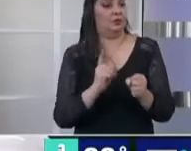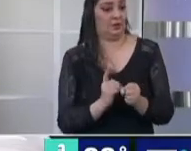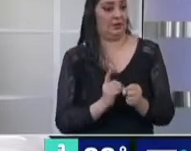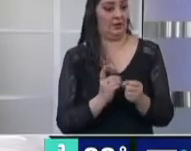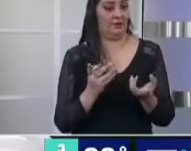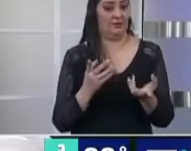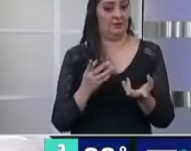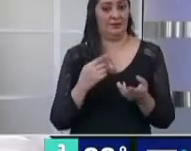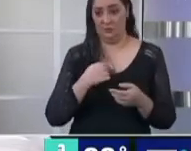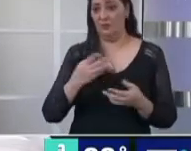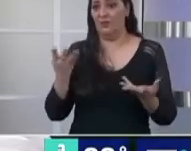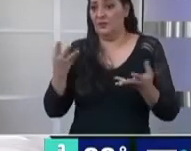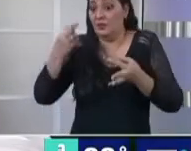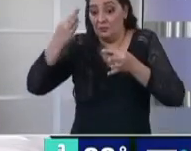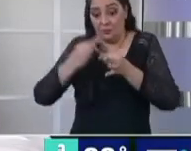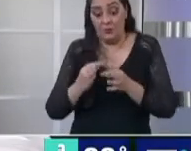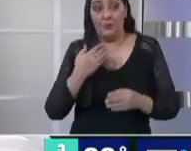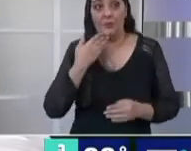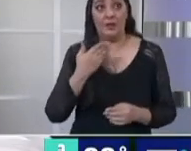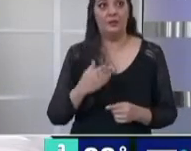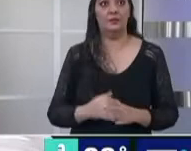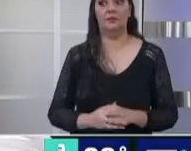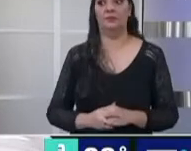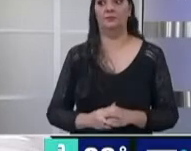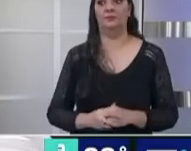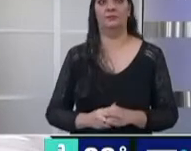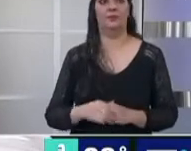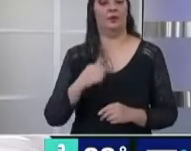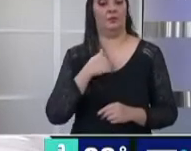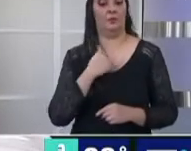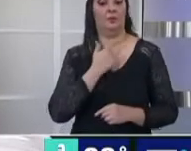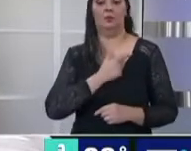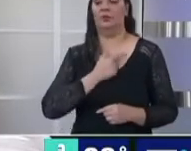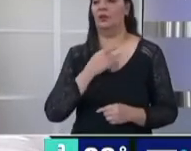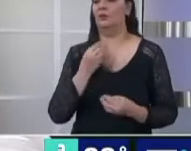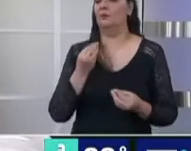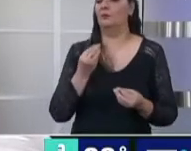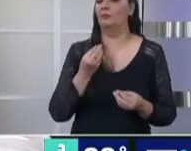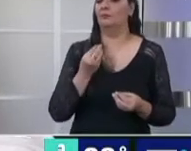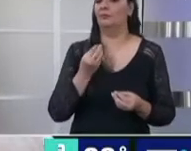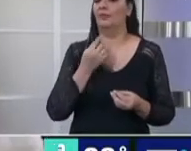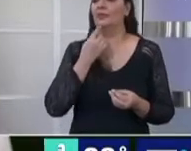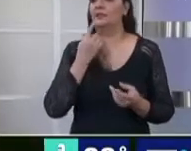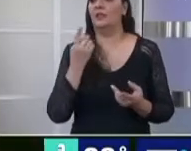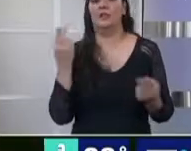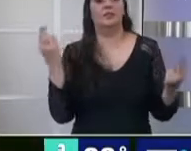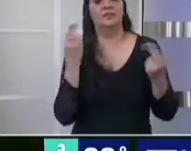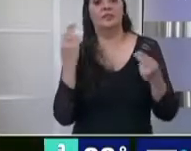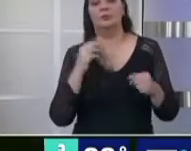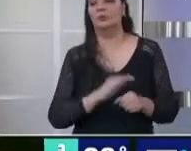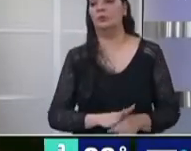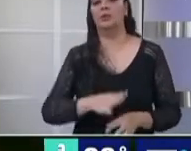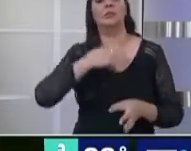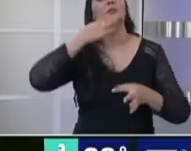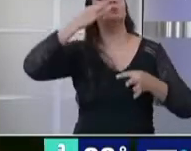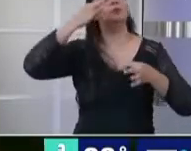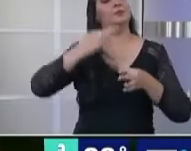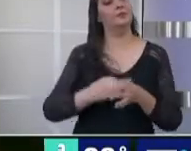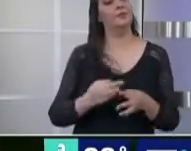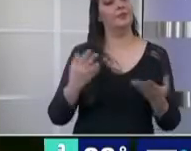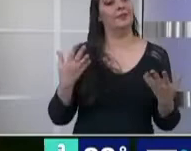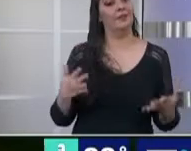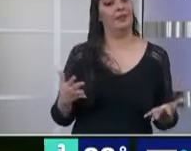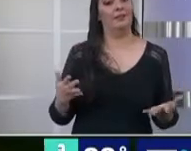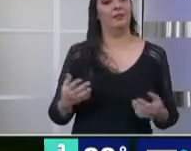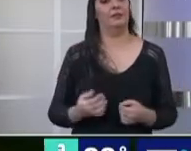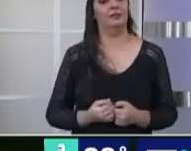Quisiera que existiera más corresponsabilidad, es decir, una responsabilidad compartida,